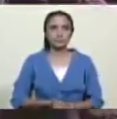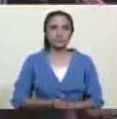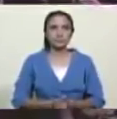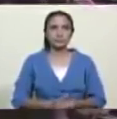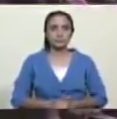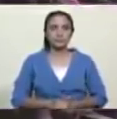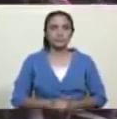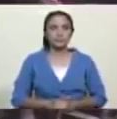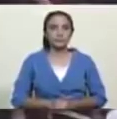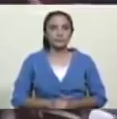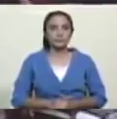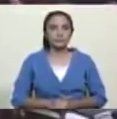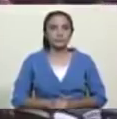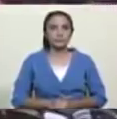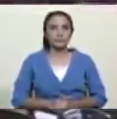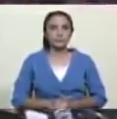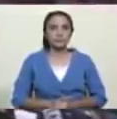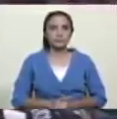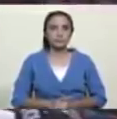Guanarito.